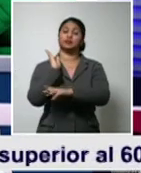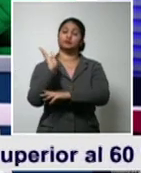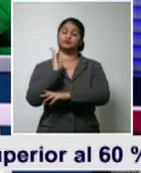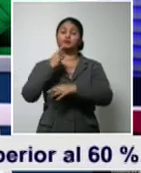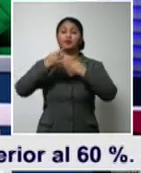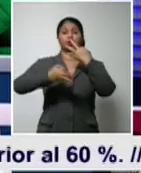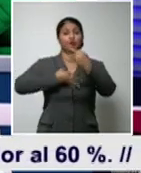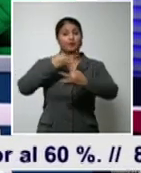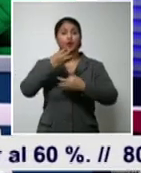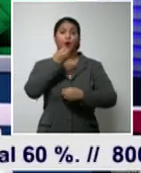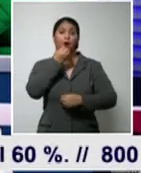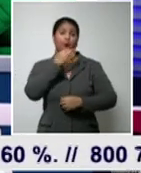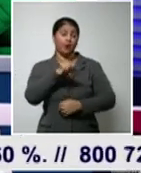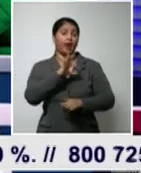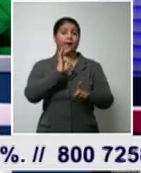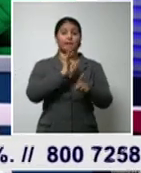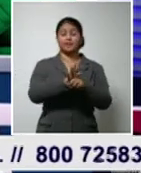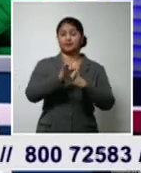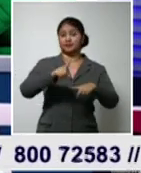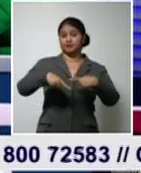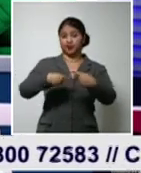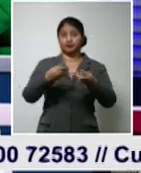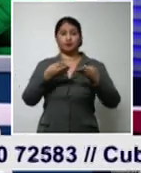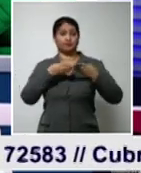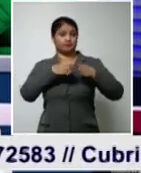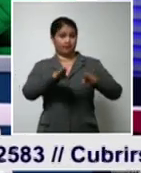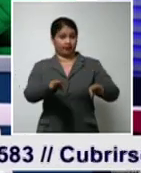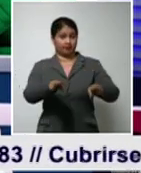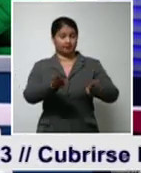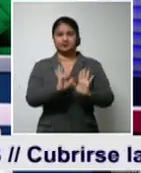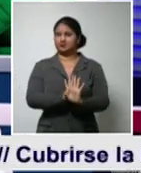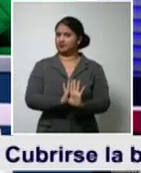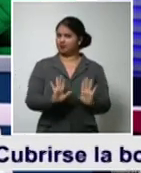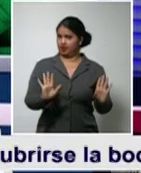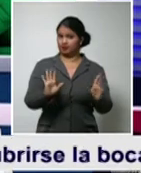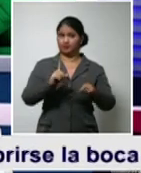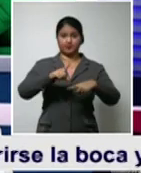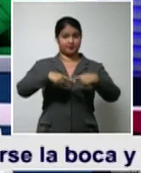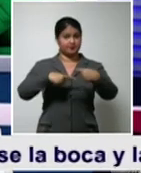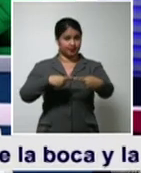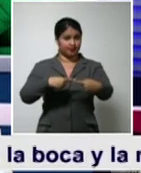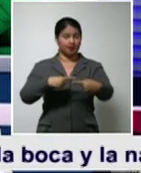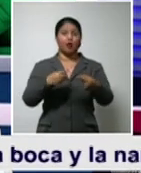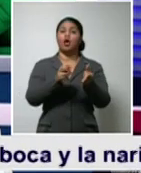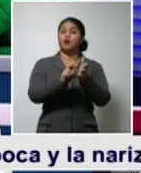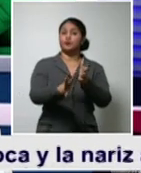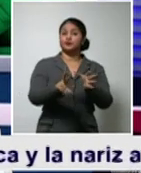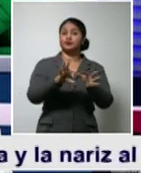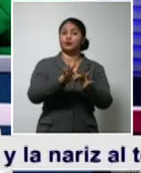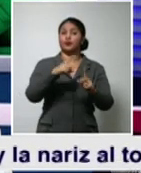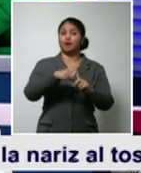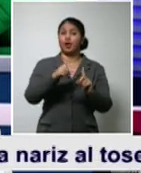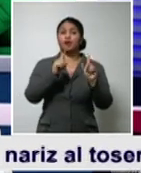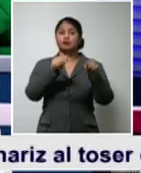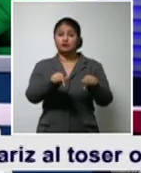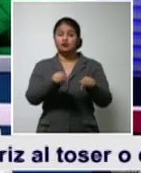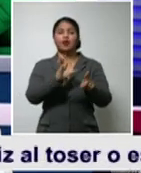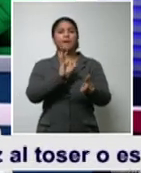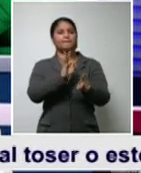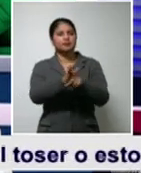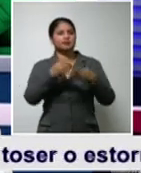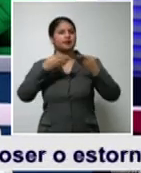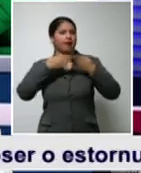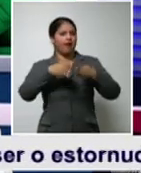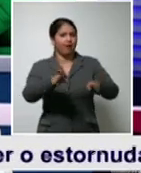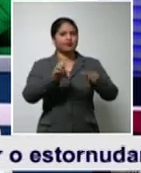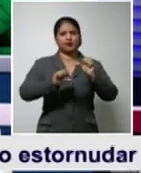posiblemente a partir de mañana, hoy se inaugura, ya mañana empiece a Guantánamo a procesar sus propias muestras en